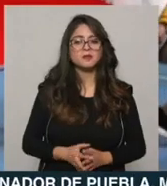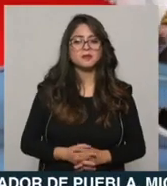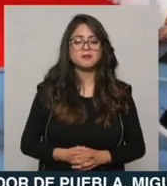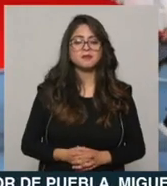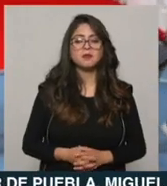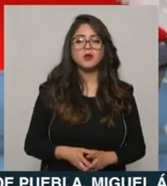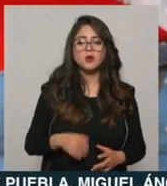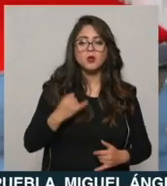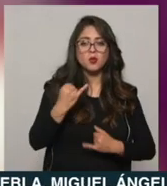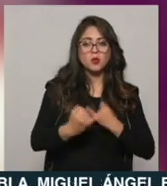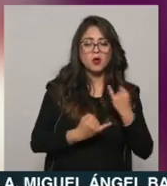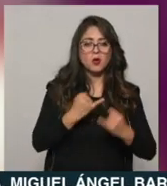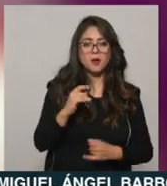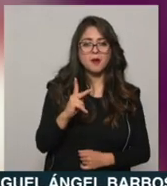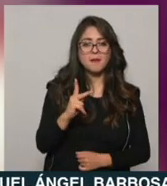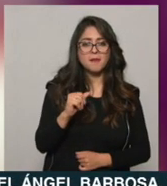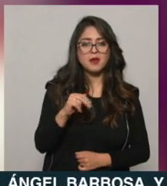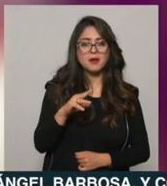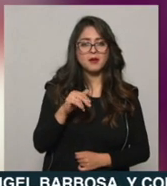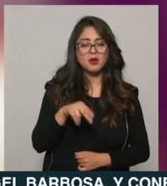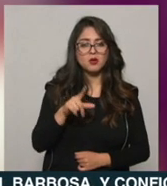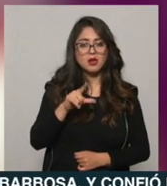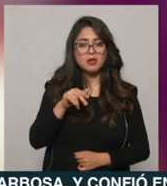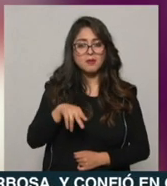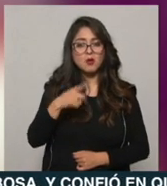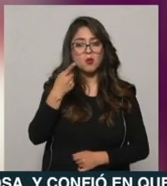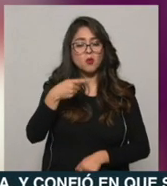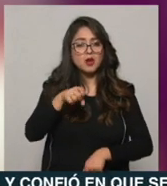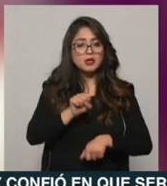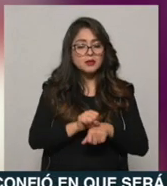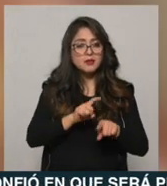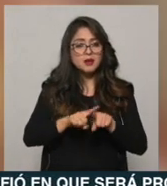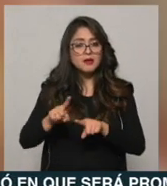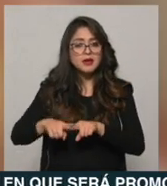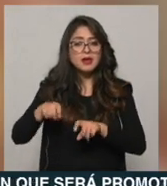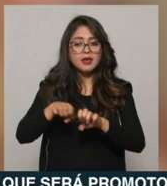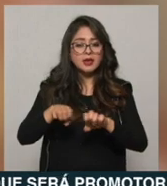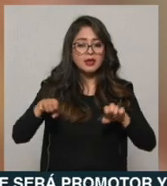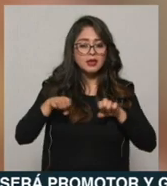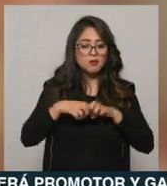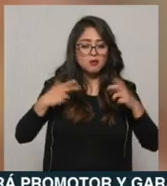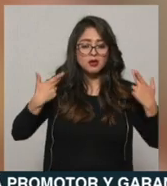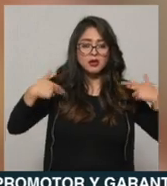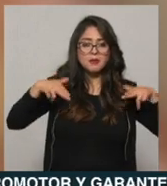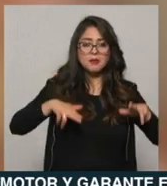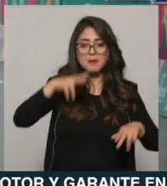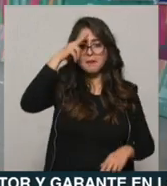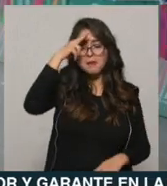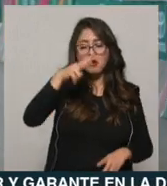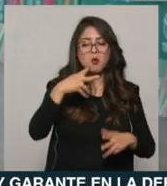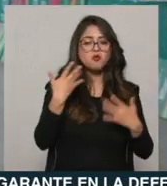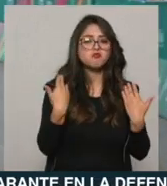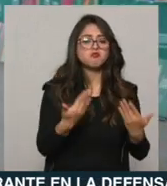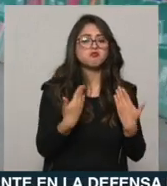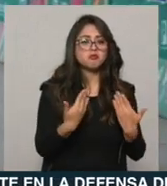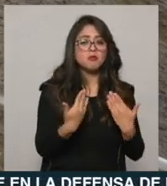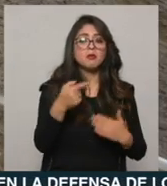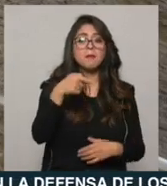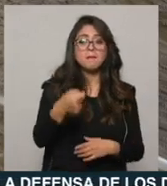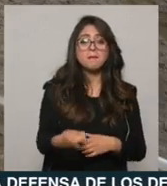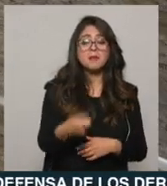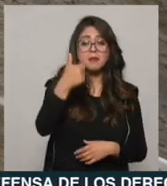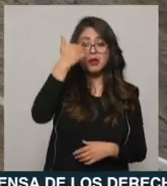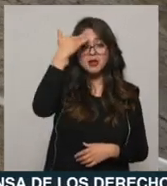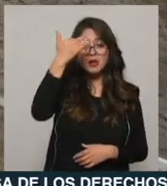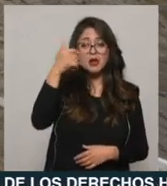Los Juegos Panamericanos de Lima han cumplido ya una semana de actividades y la delegación mexicana ha tenido una actuación memorable. Durante la primera jornada,